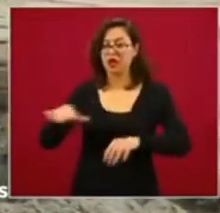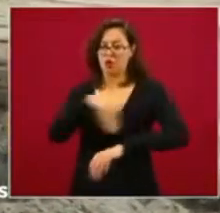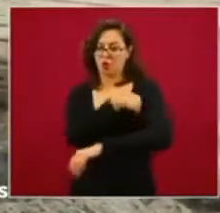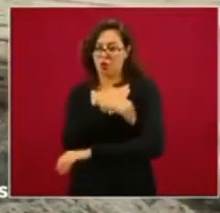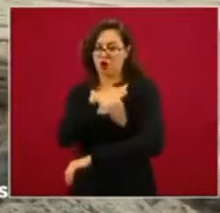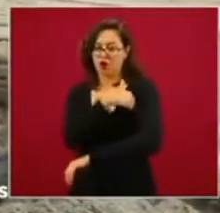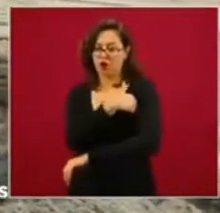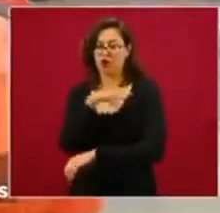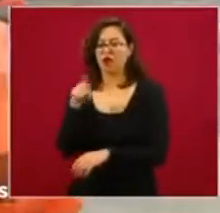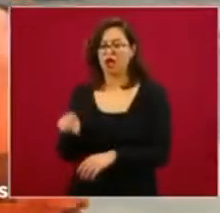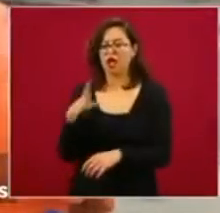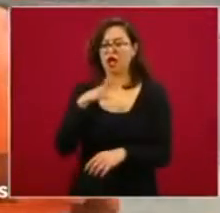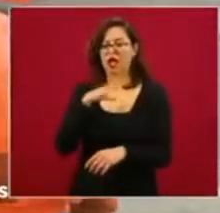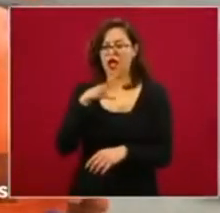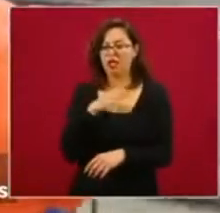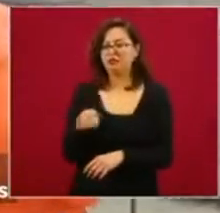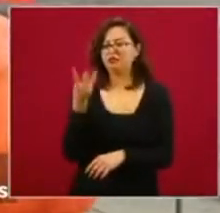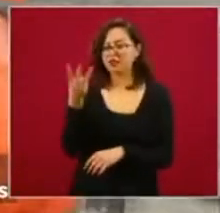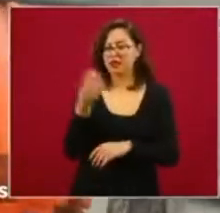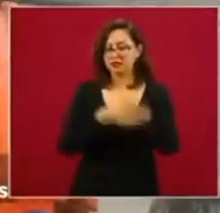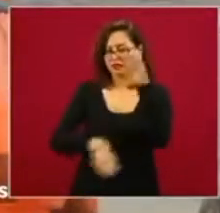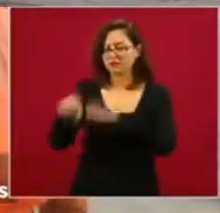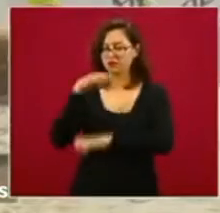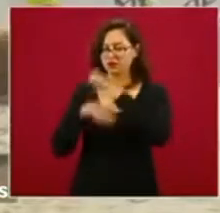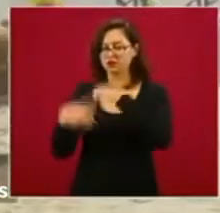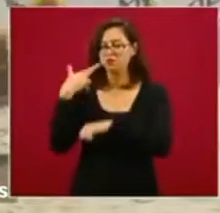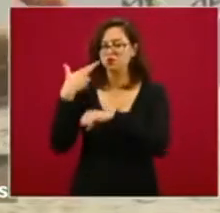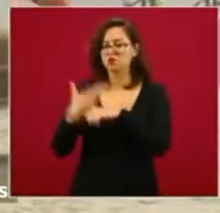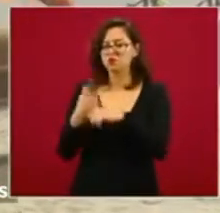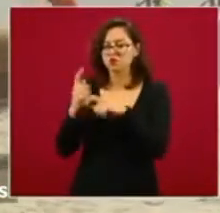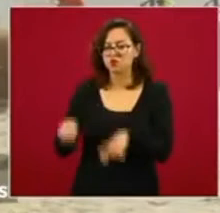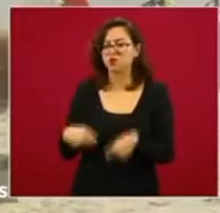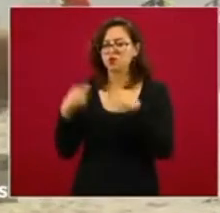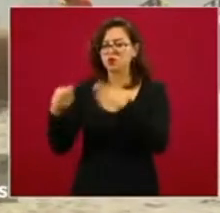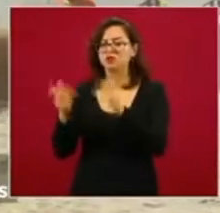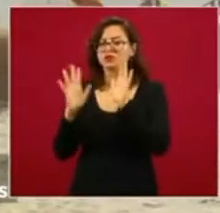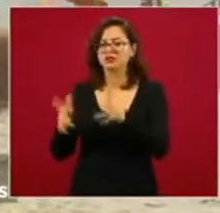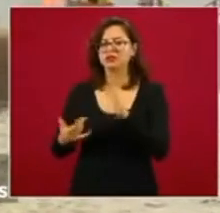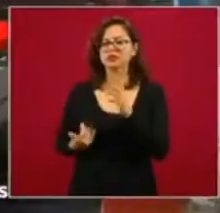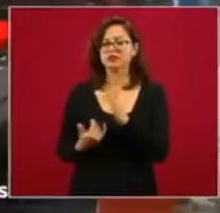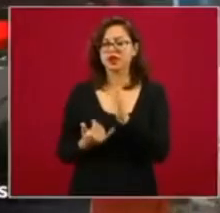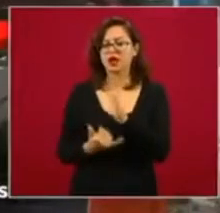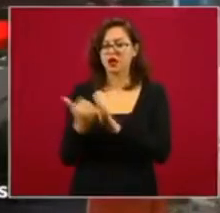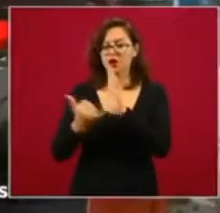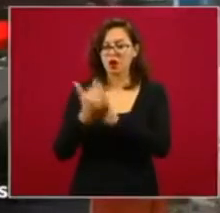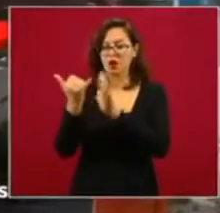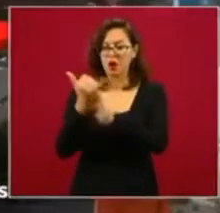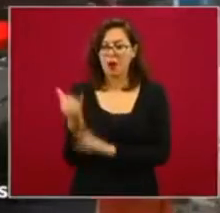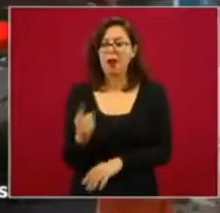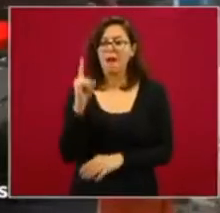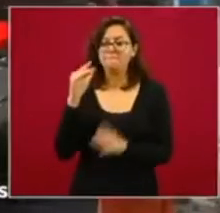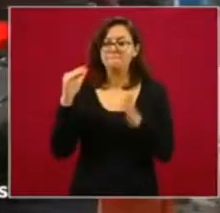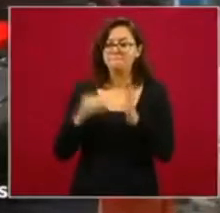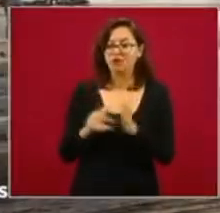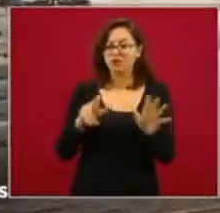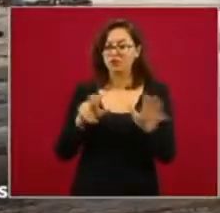empresas Keller, Menard y Prodemex, se llevan construidas 1.854 inclusiones